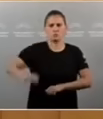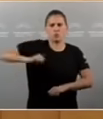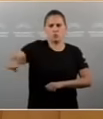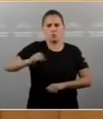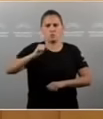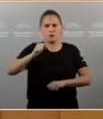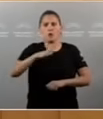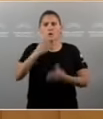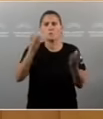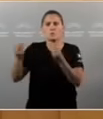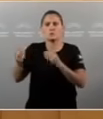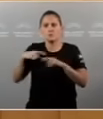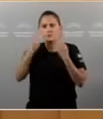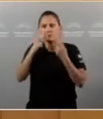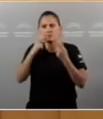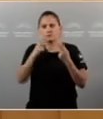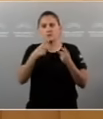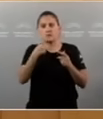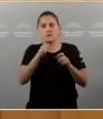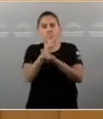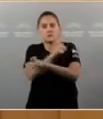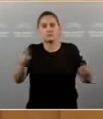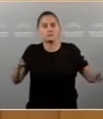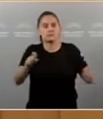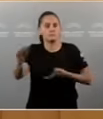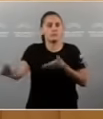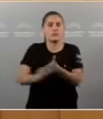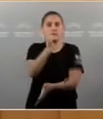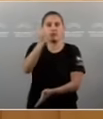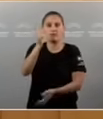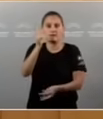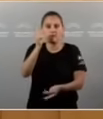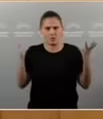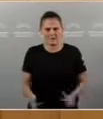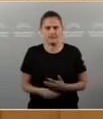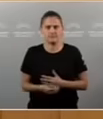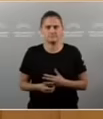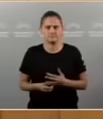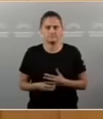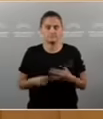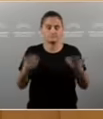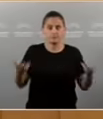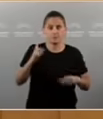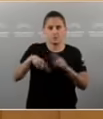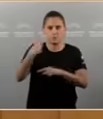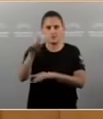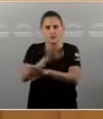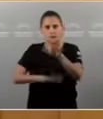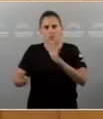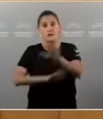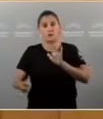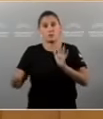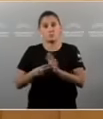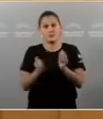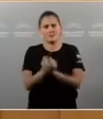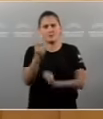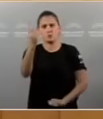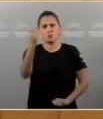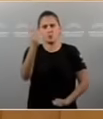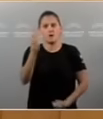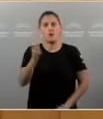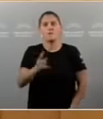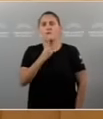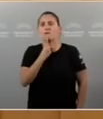Ruido fan muchísimo, logo tú miras para arriba, nada hai, como moito fume e a varilla. En marzo de 2021,